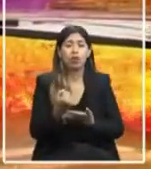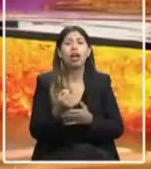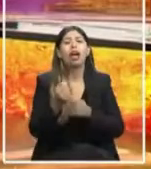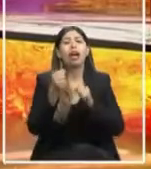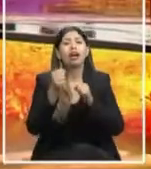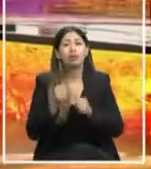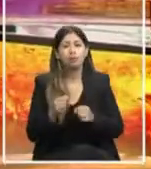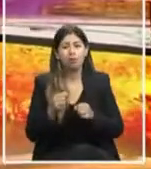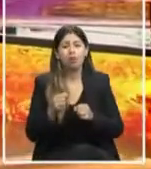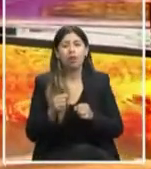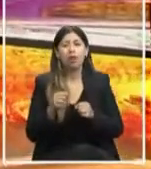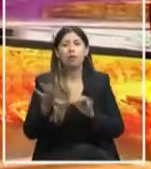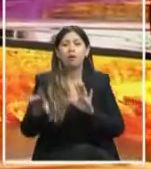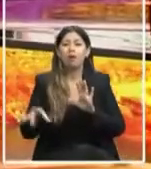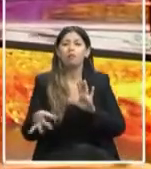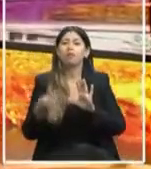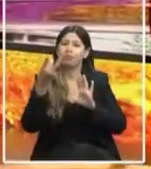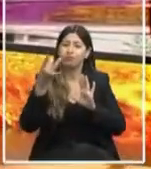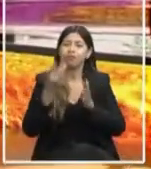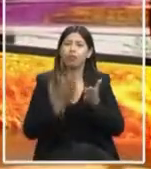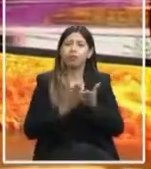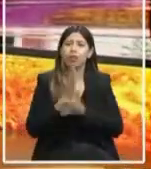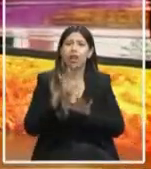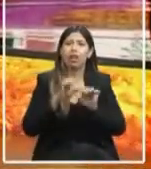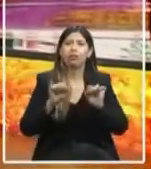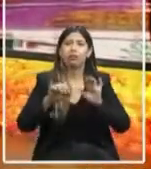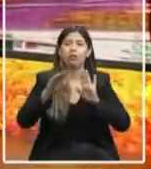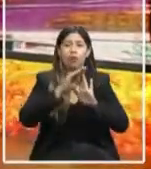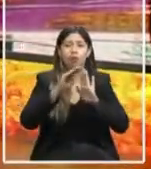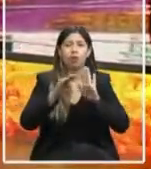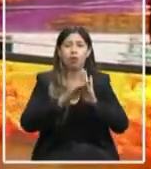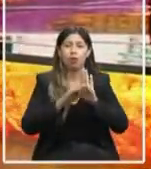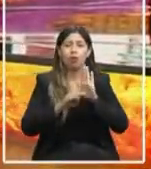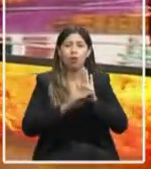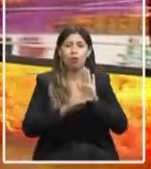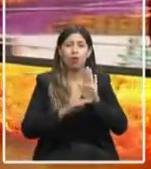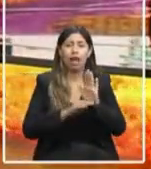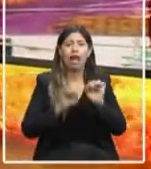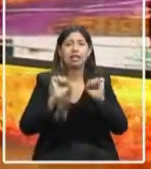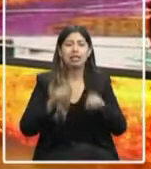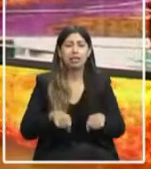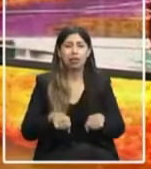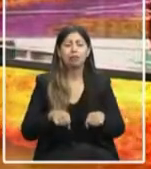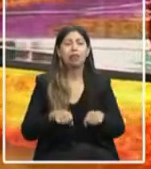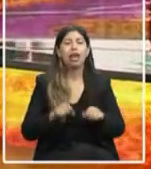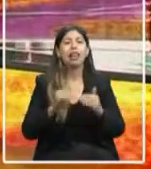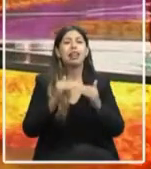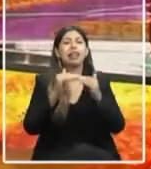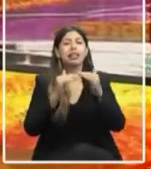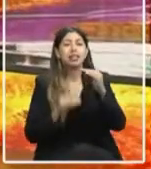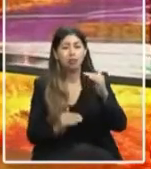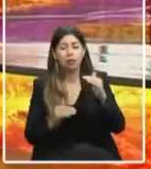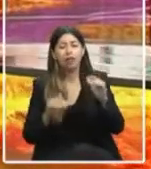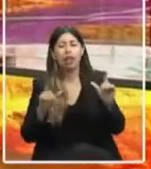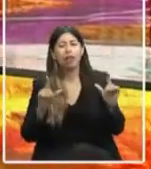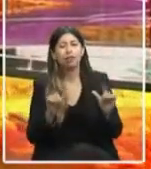las medidas para aceptar, para reducir desigualdades, para